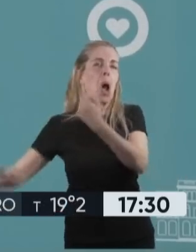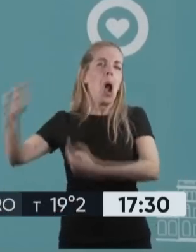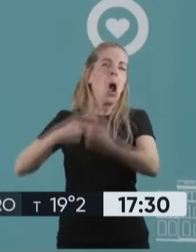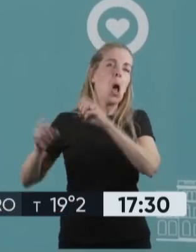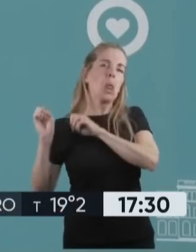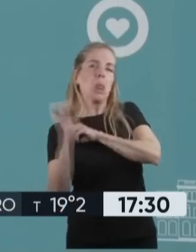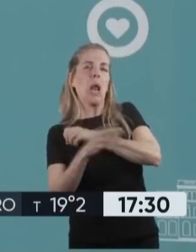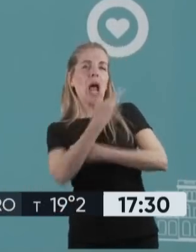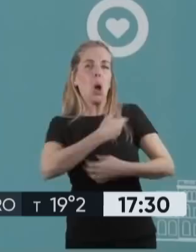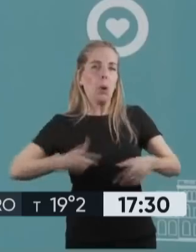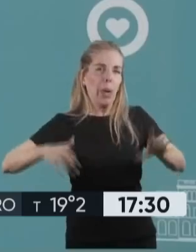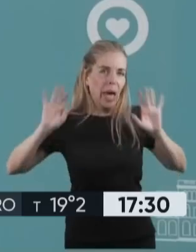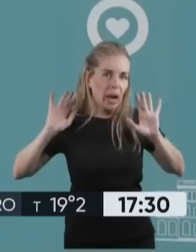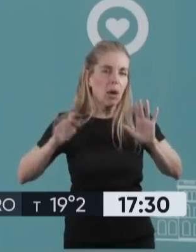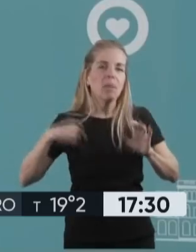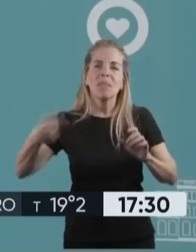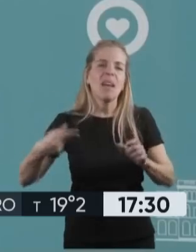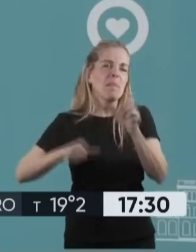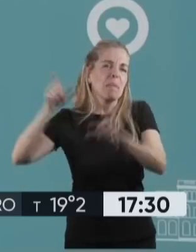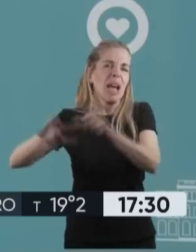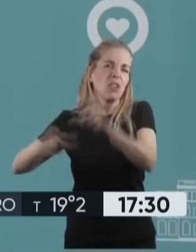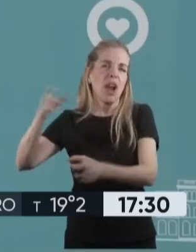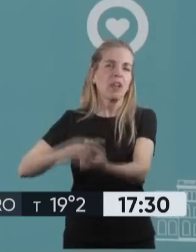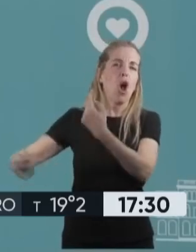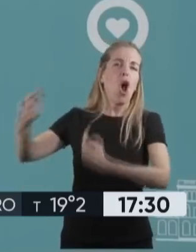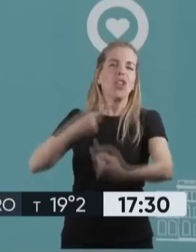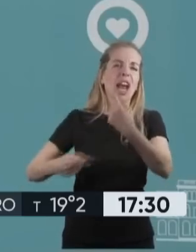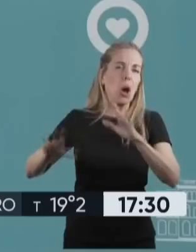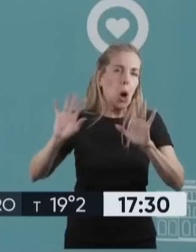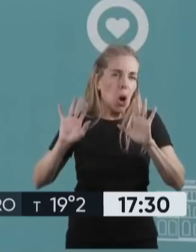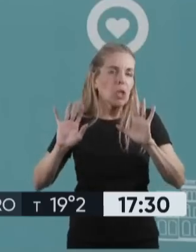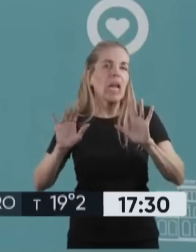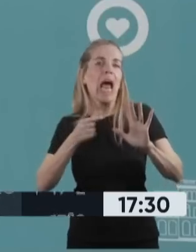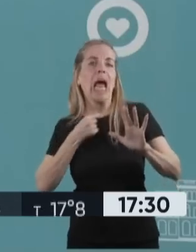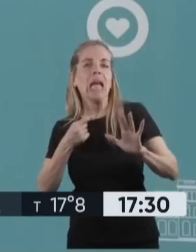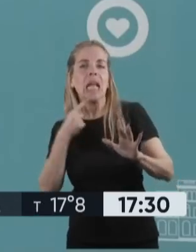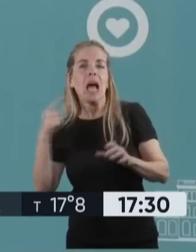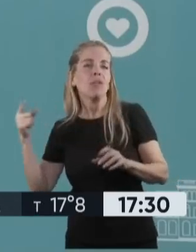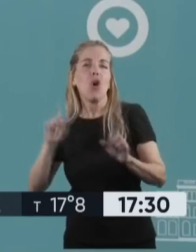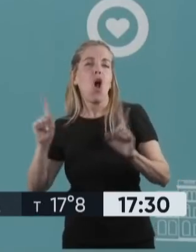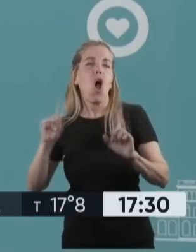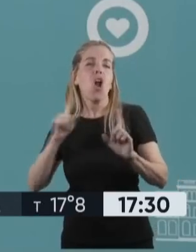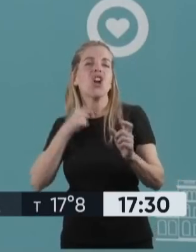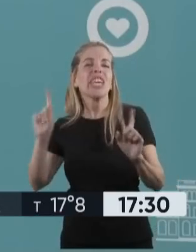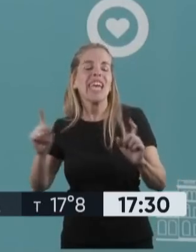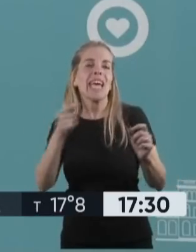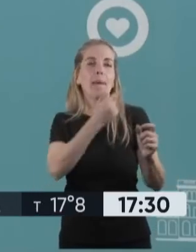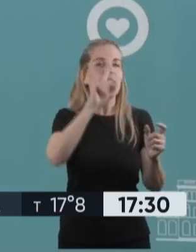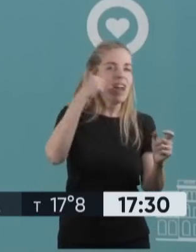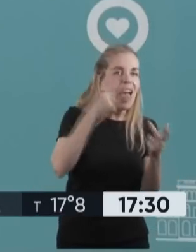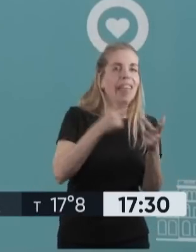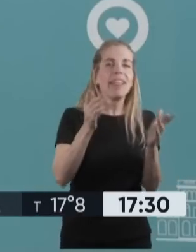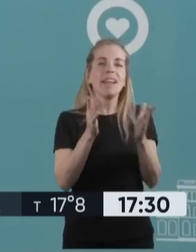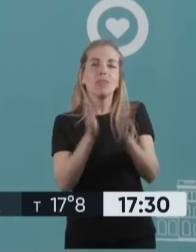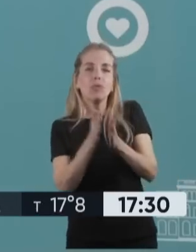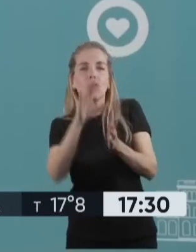seguramente los especuladores de siempre, que no les parece bien que el presidente esté trabajando, que el presidente converse con la vicepresidenta, que el dólar